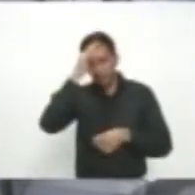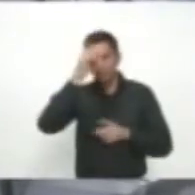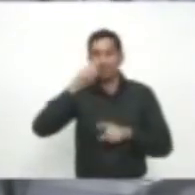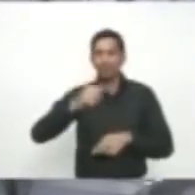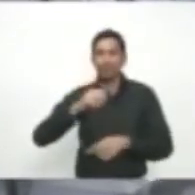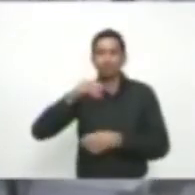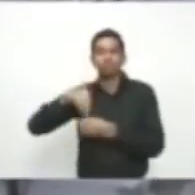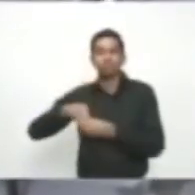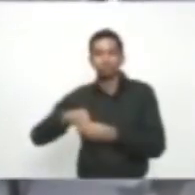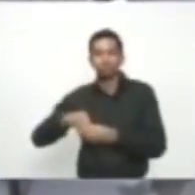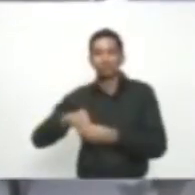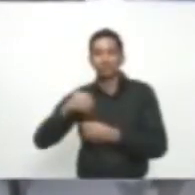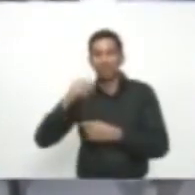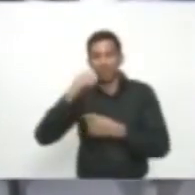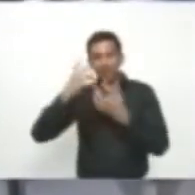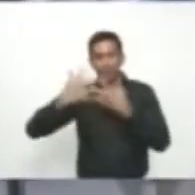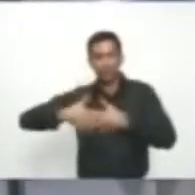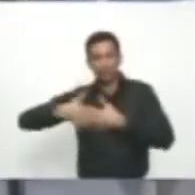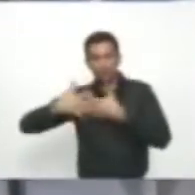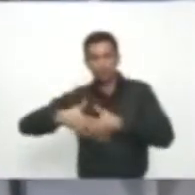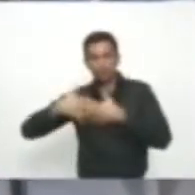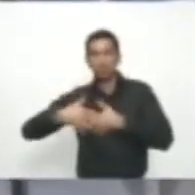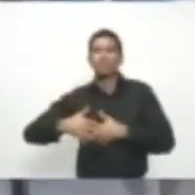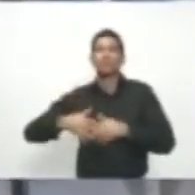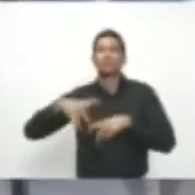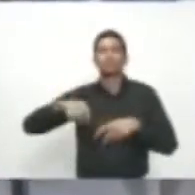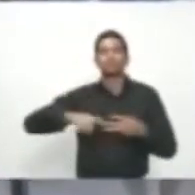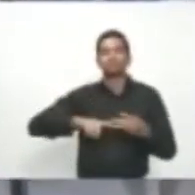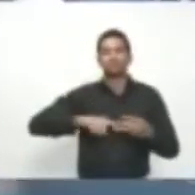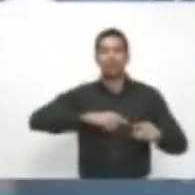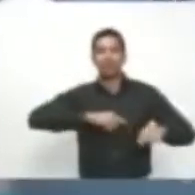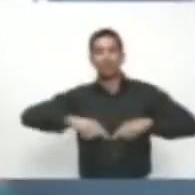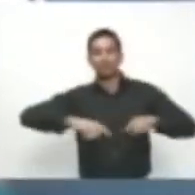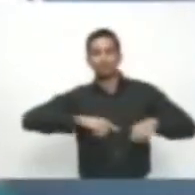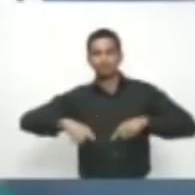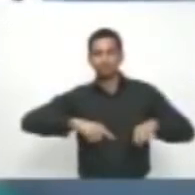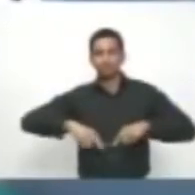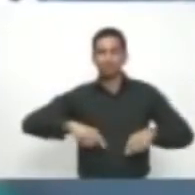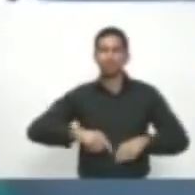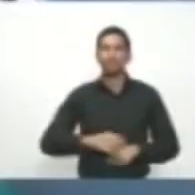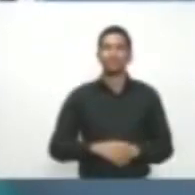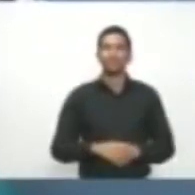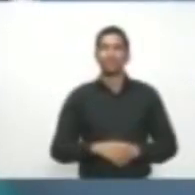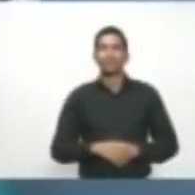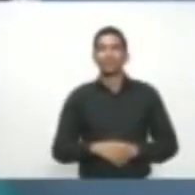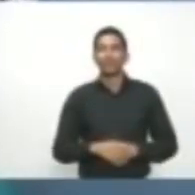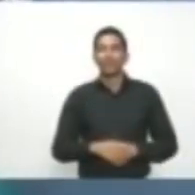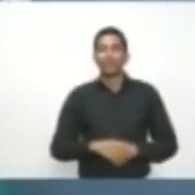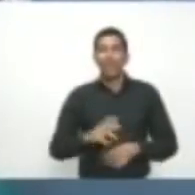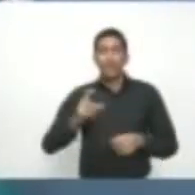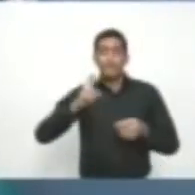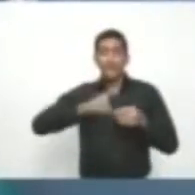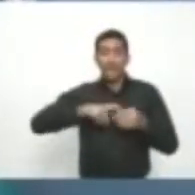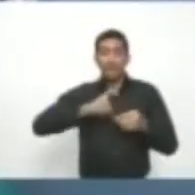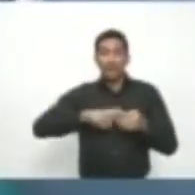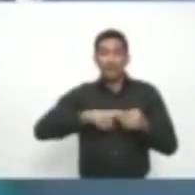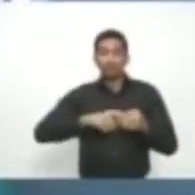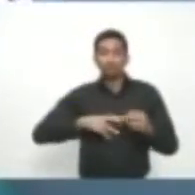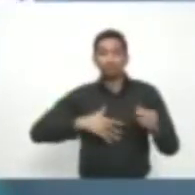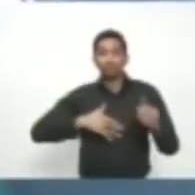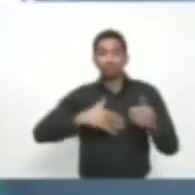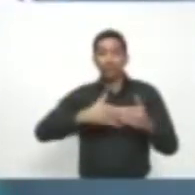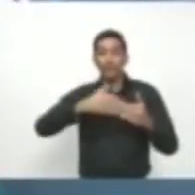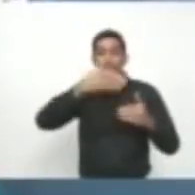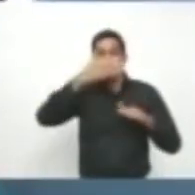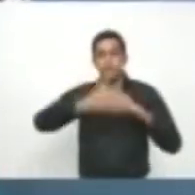industrial y también en la parte administrativa y gerencial. Las inscripciones para esta especialidad están abiertas hasta el 26 de mayo